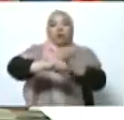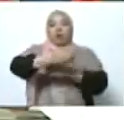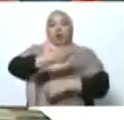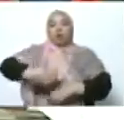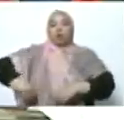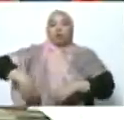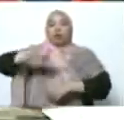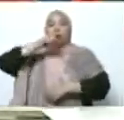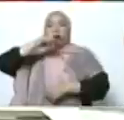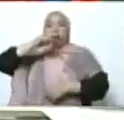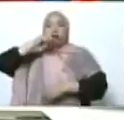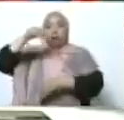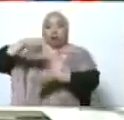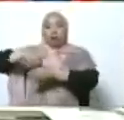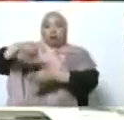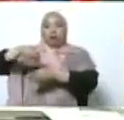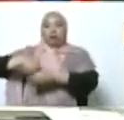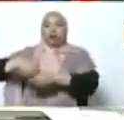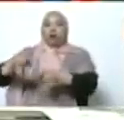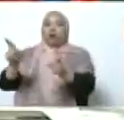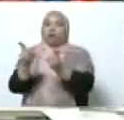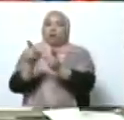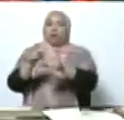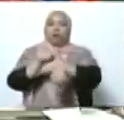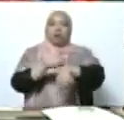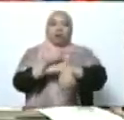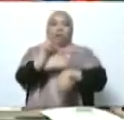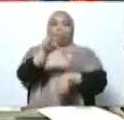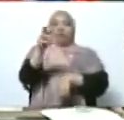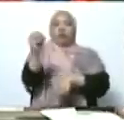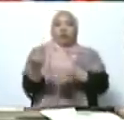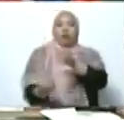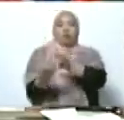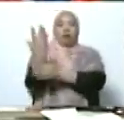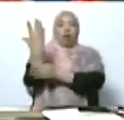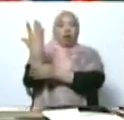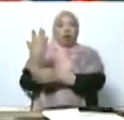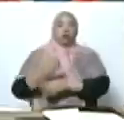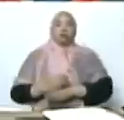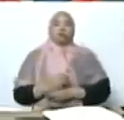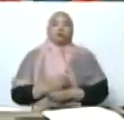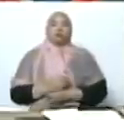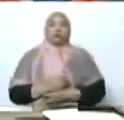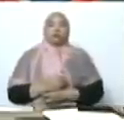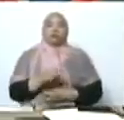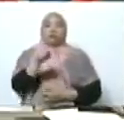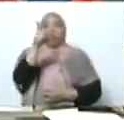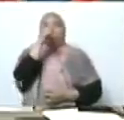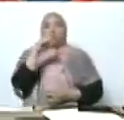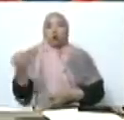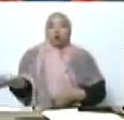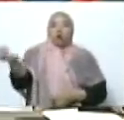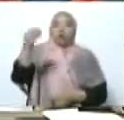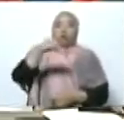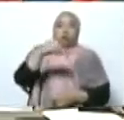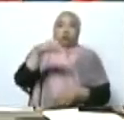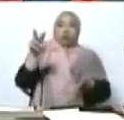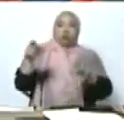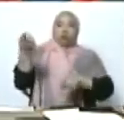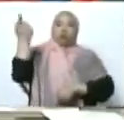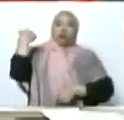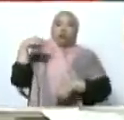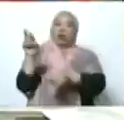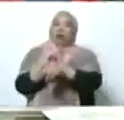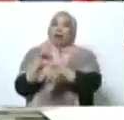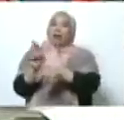Electo por, bueno, hace poco, el 20 de mayo, se cumplió un año más de la elección, y los años pasan muy